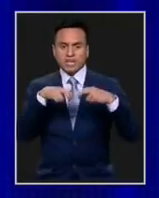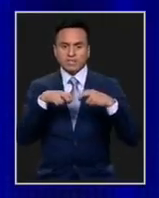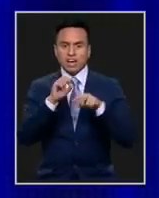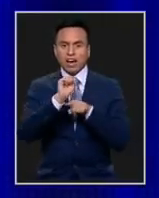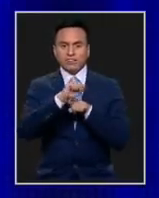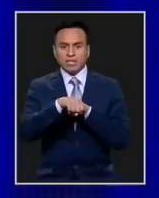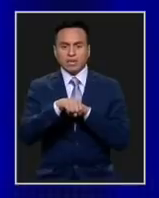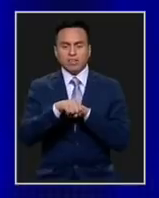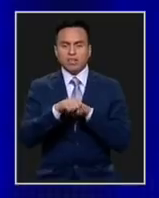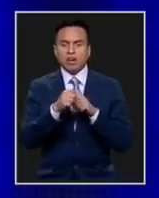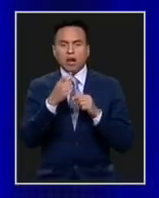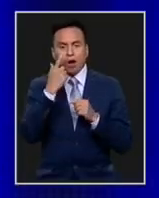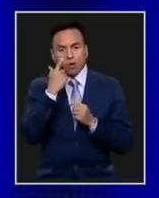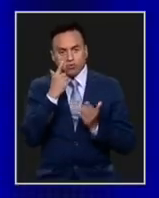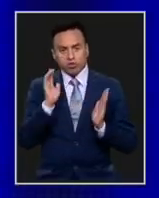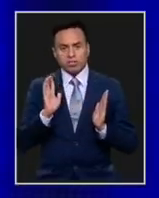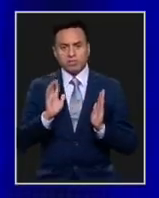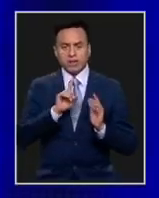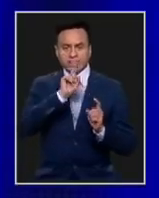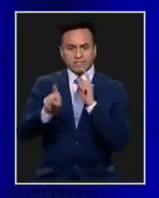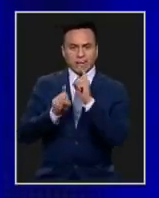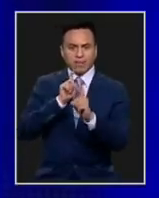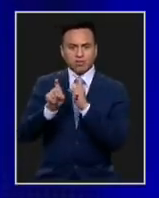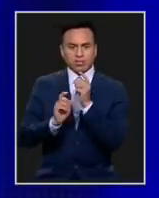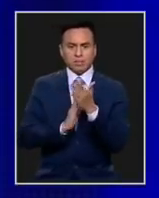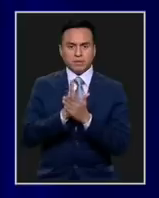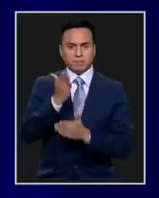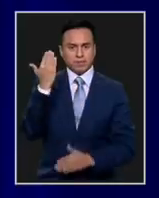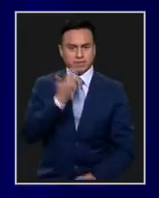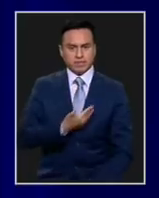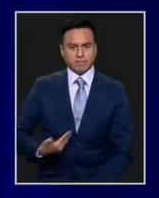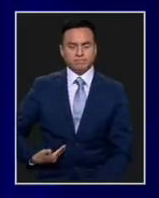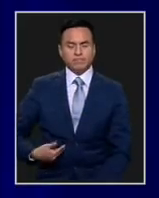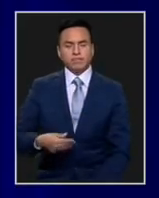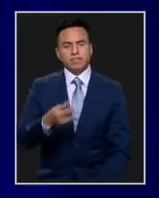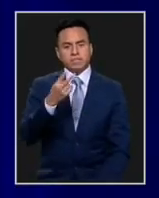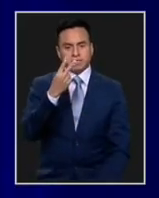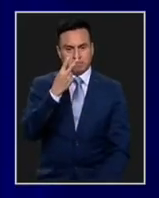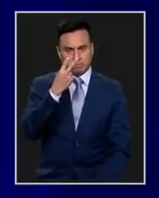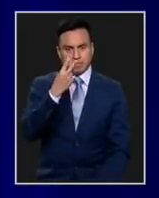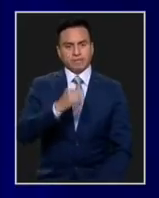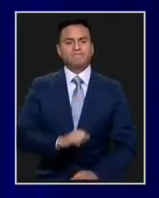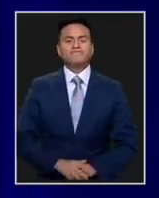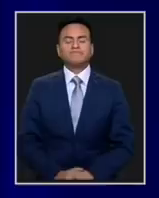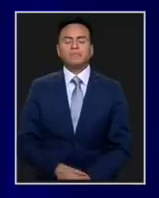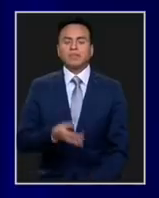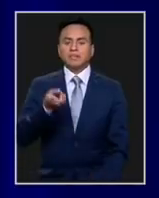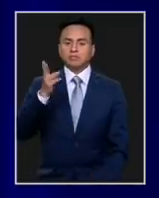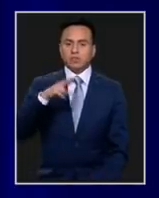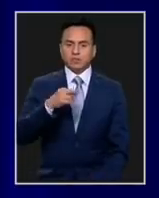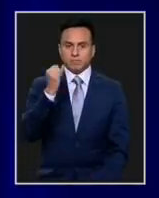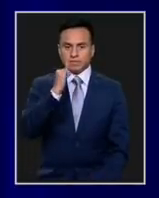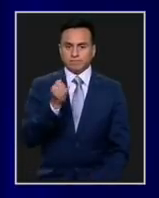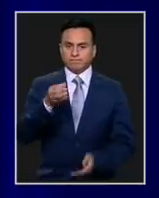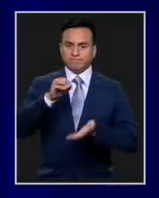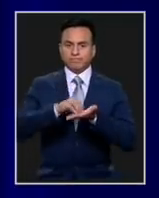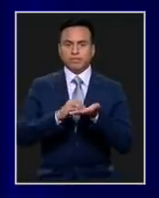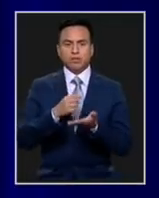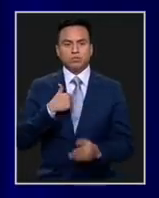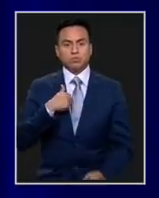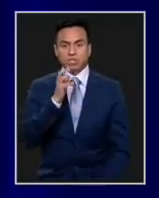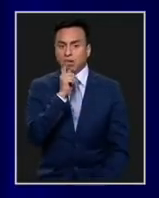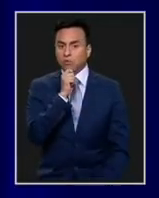aceptar condiciones de quién además lo ha criticado desde que usted era presidente? Mire, le insisto una vez más que no